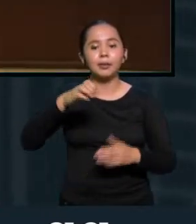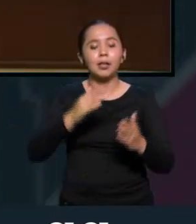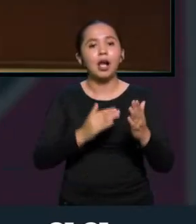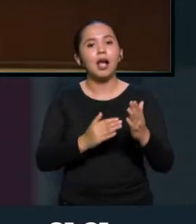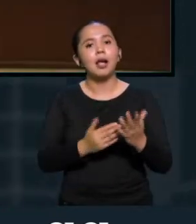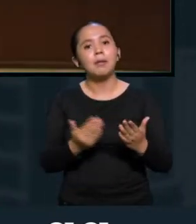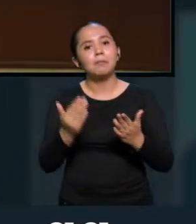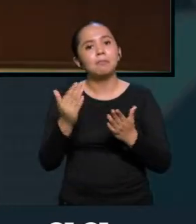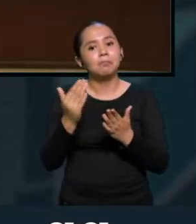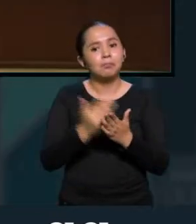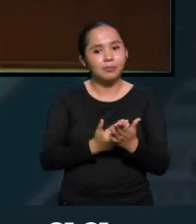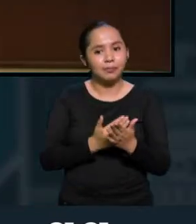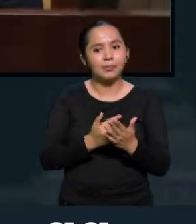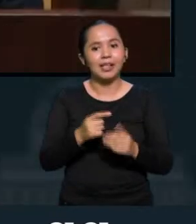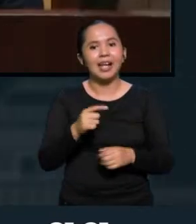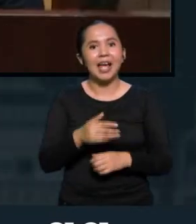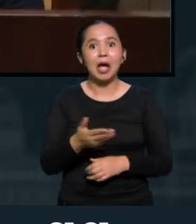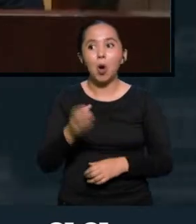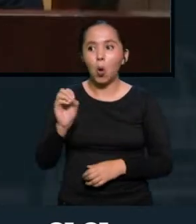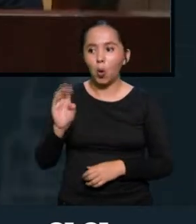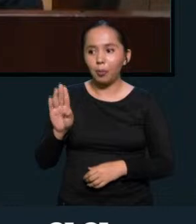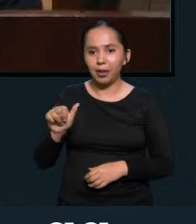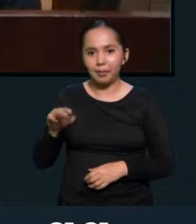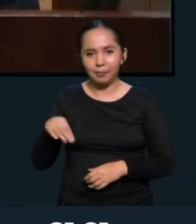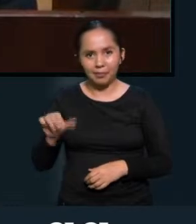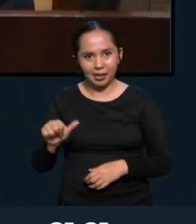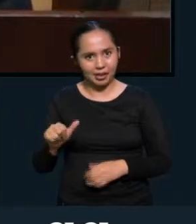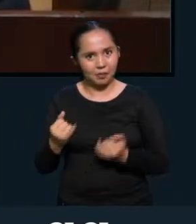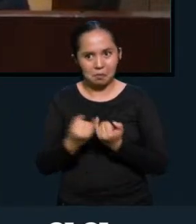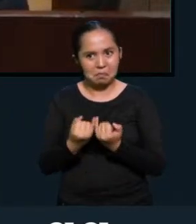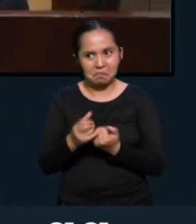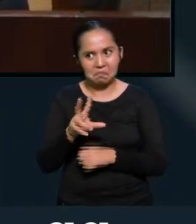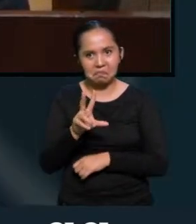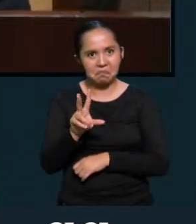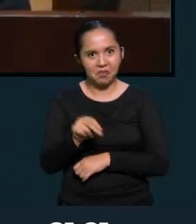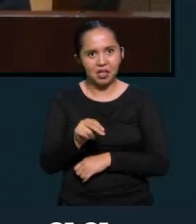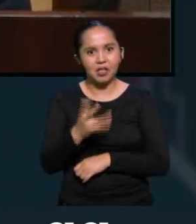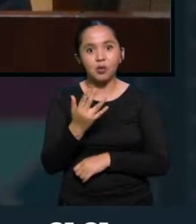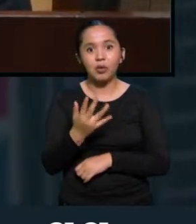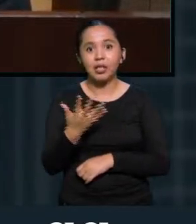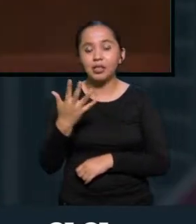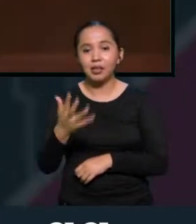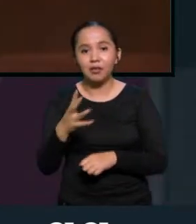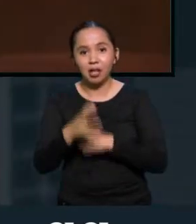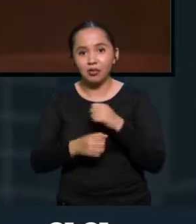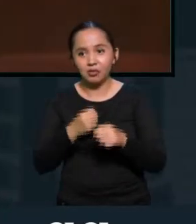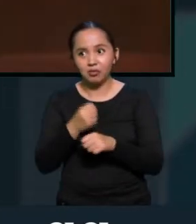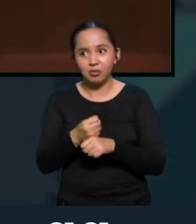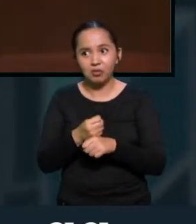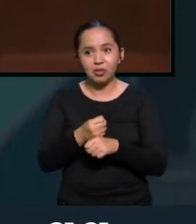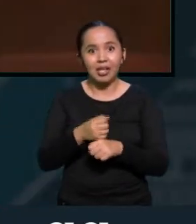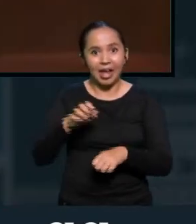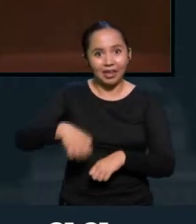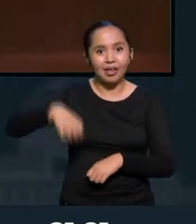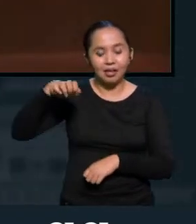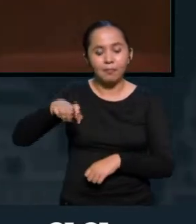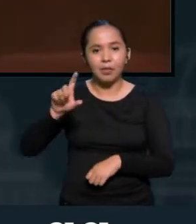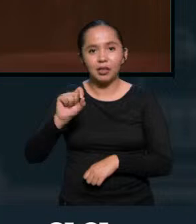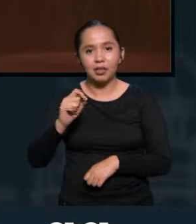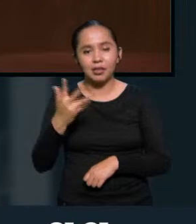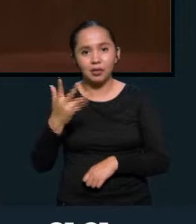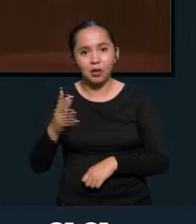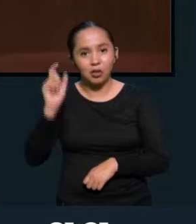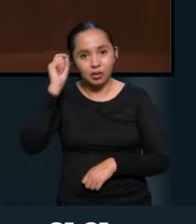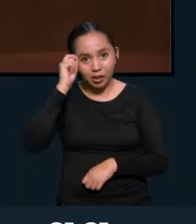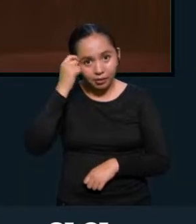y pues retiros que no los tiene ni Obama, ¿no? 55 años de edad y 25 de servicio ya podrán acceder,